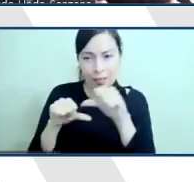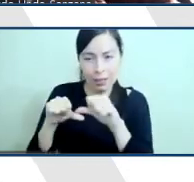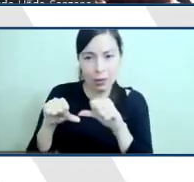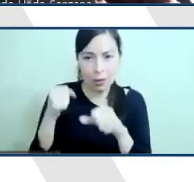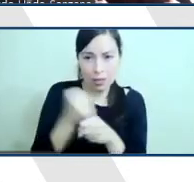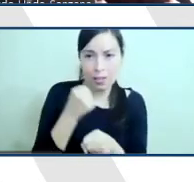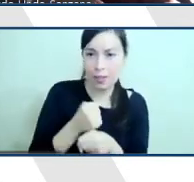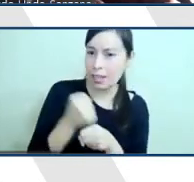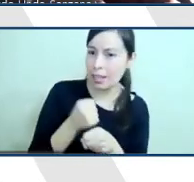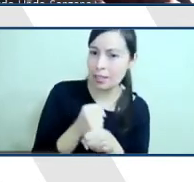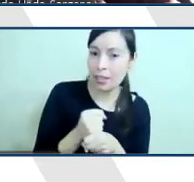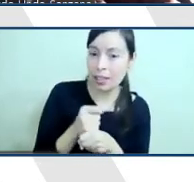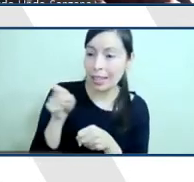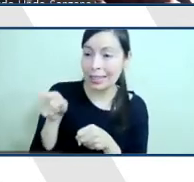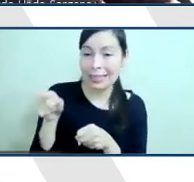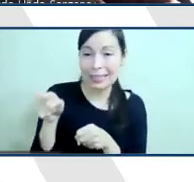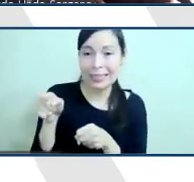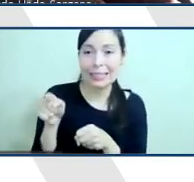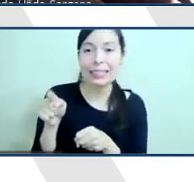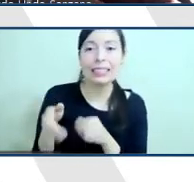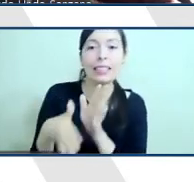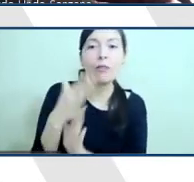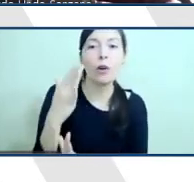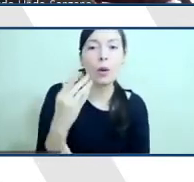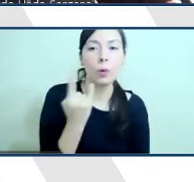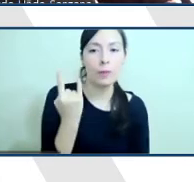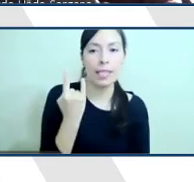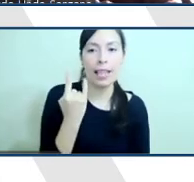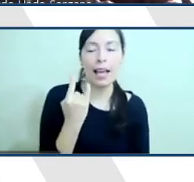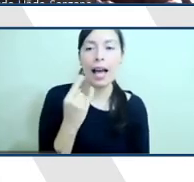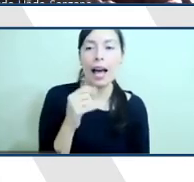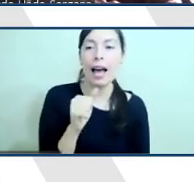Universidad de Atacama a trabajar.